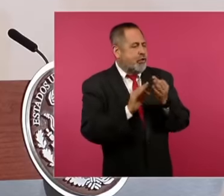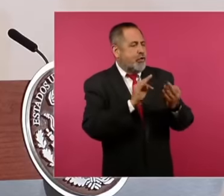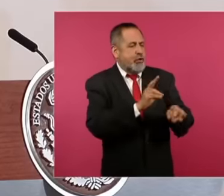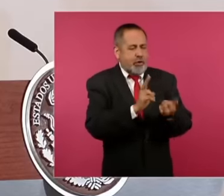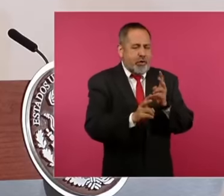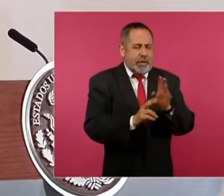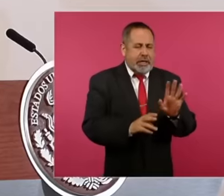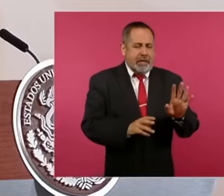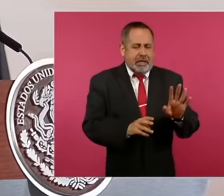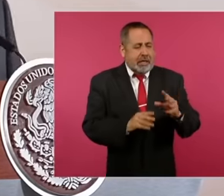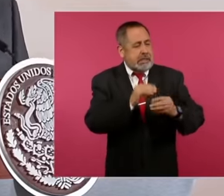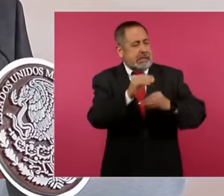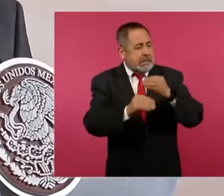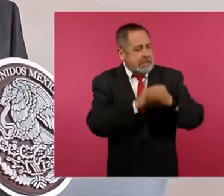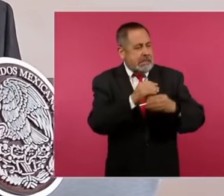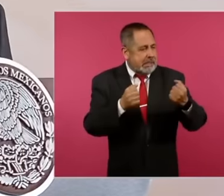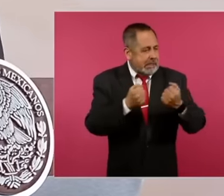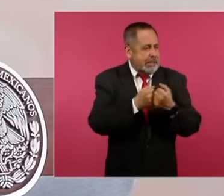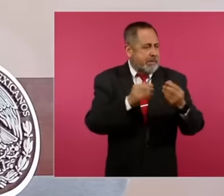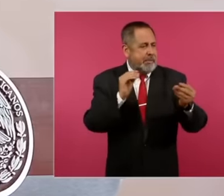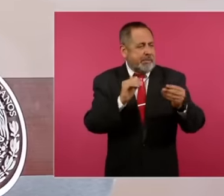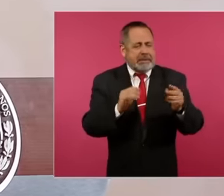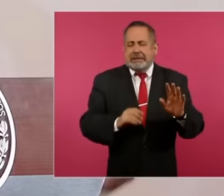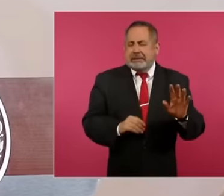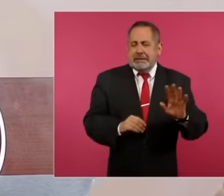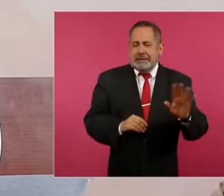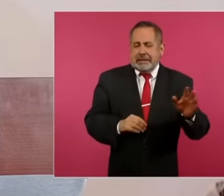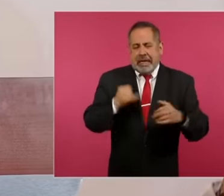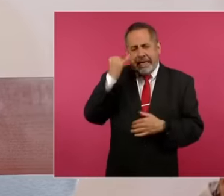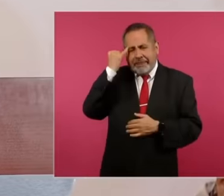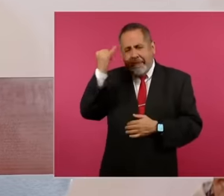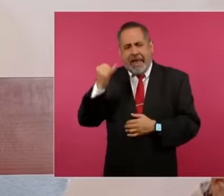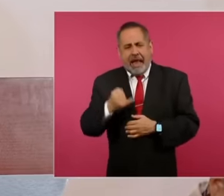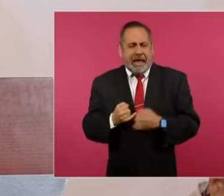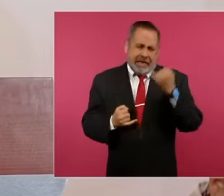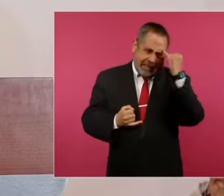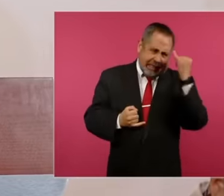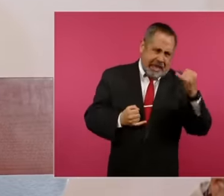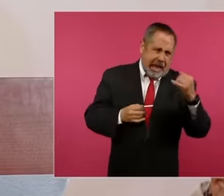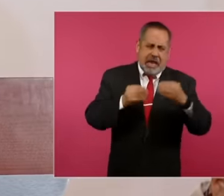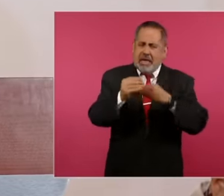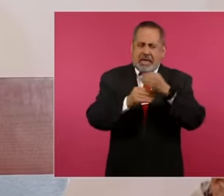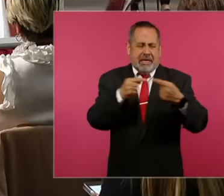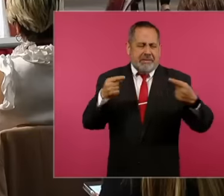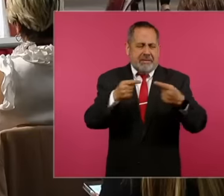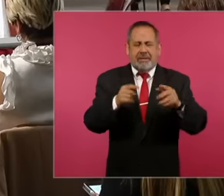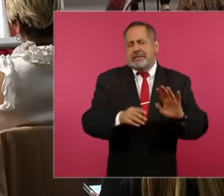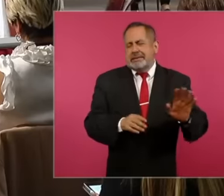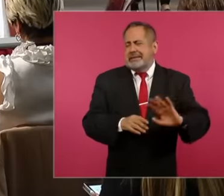una confrontación, un debate de ideas.